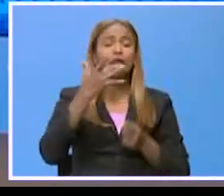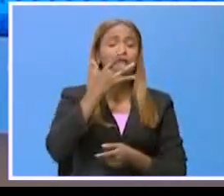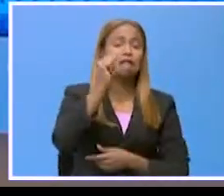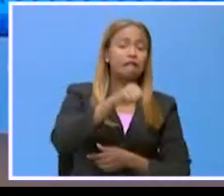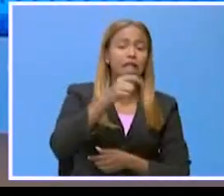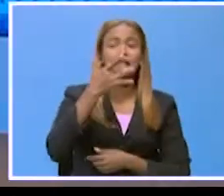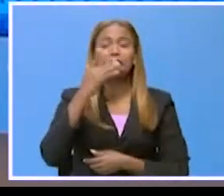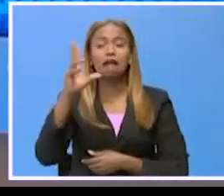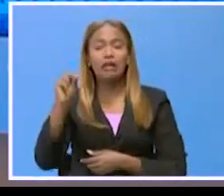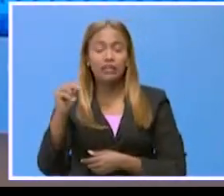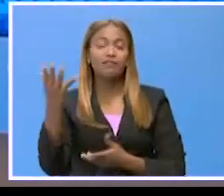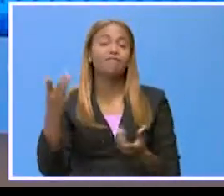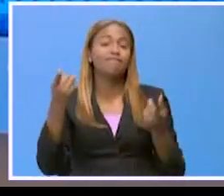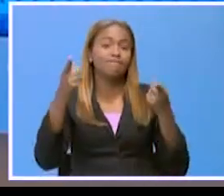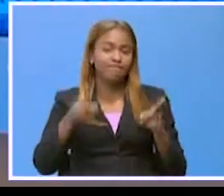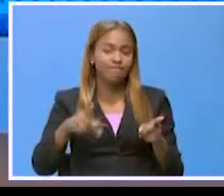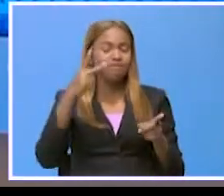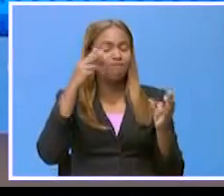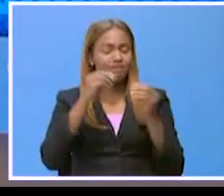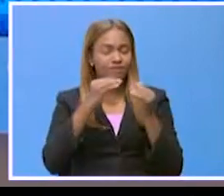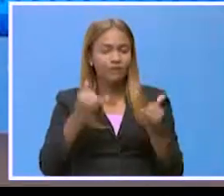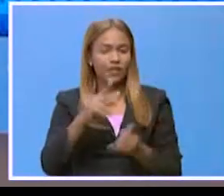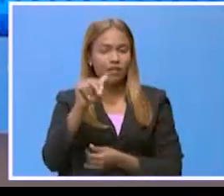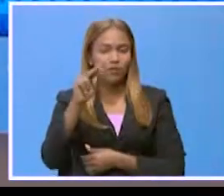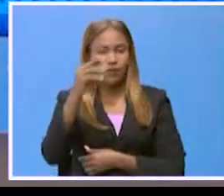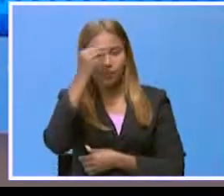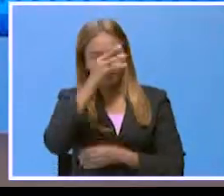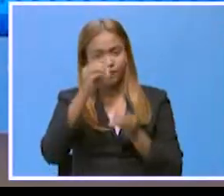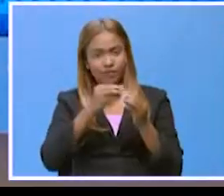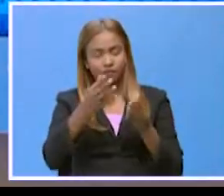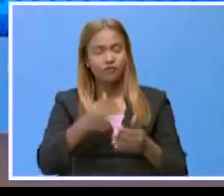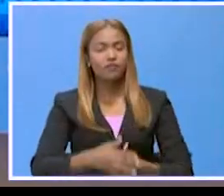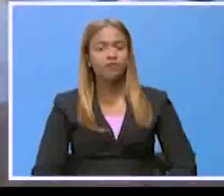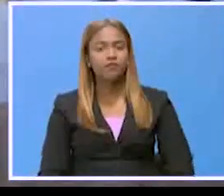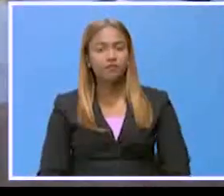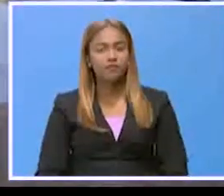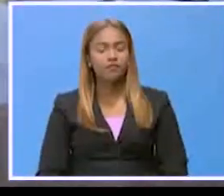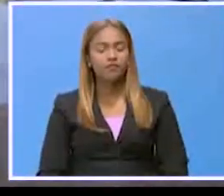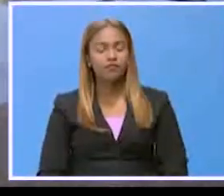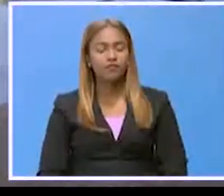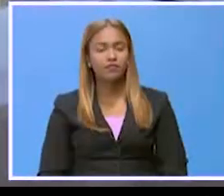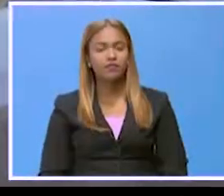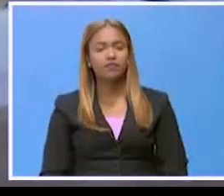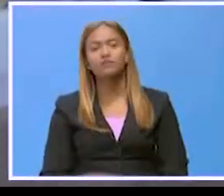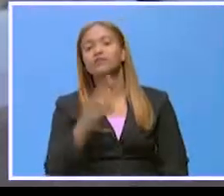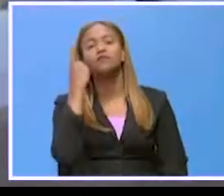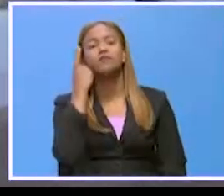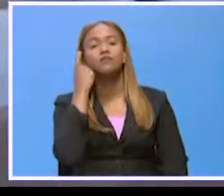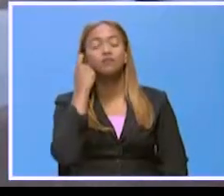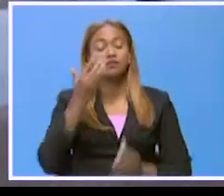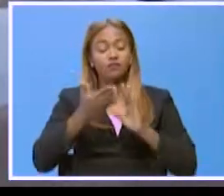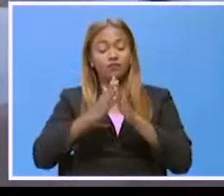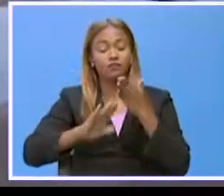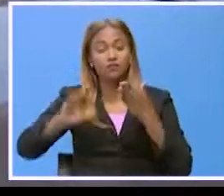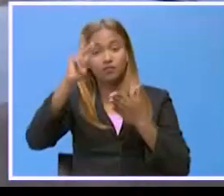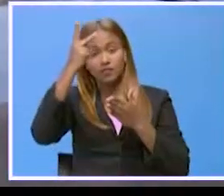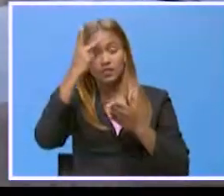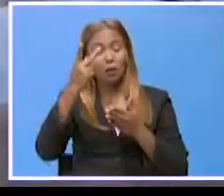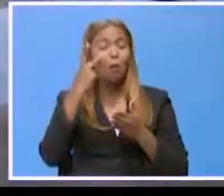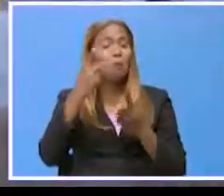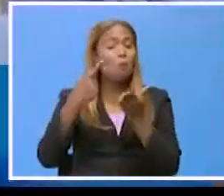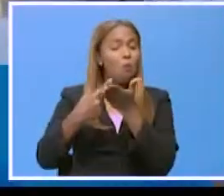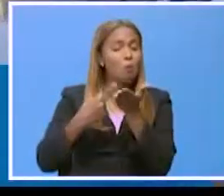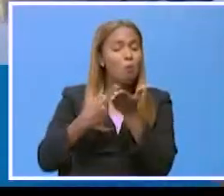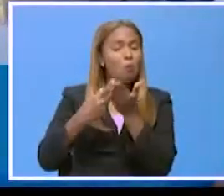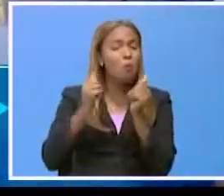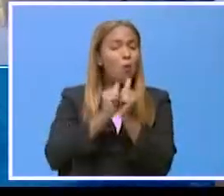generado así que veamos los detalles con ramón santana álvarez es recientemente la alcaldía inició un proceso de vistas públicas con